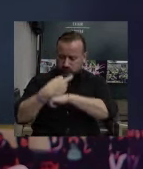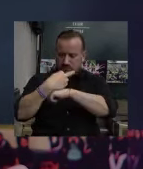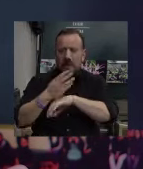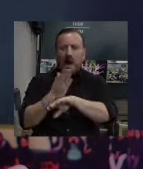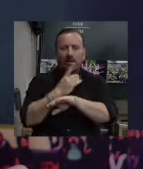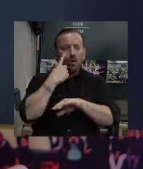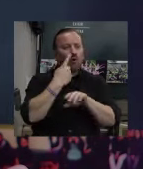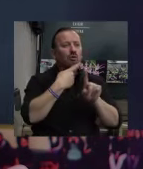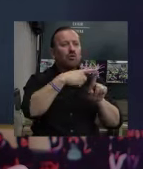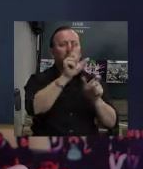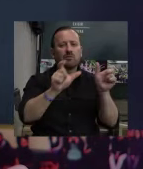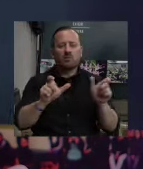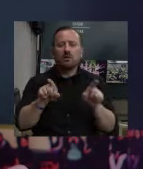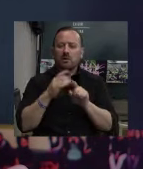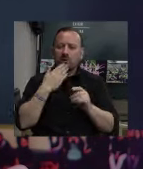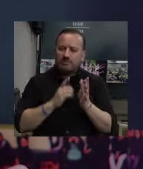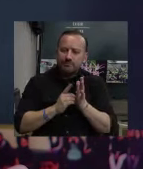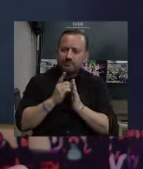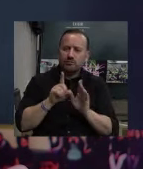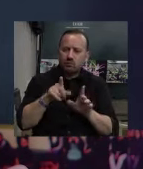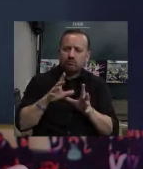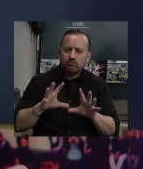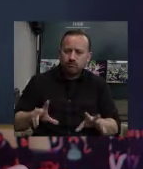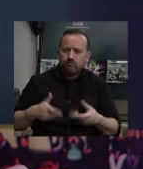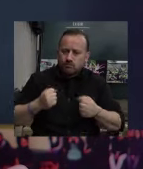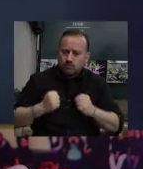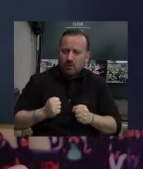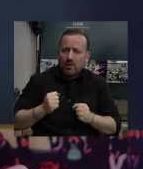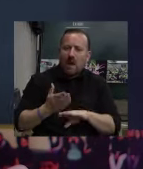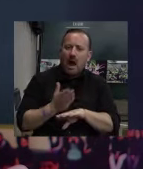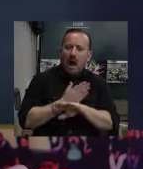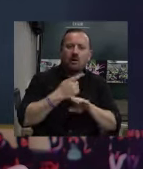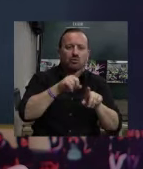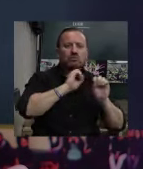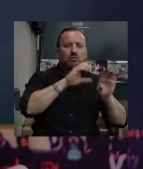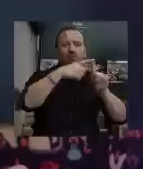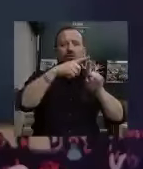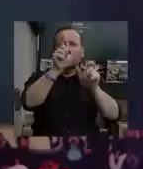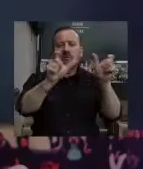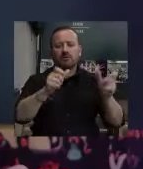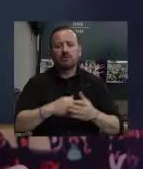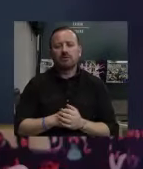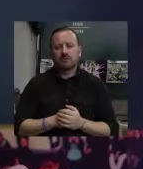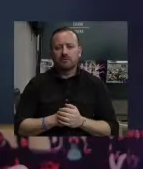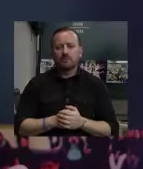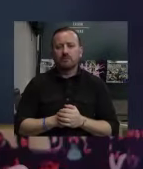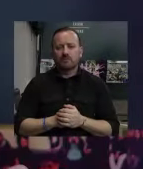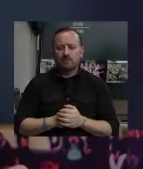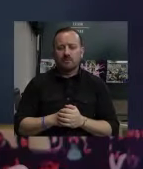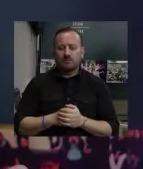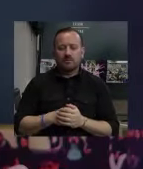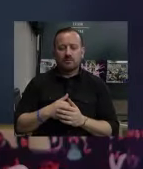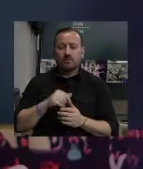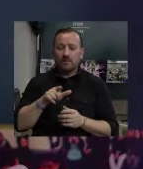reconóceme sus capacidades antes de desarrollarlas de terceros excúseme